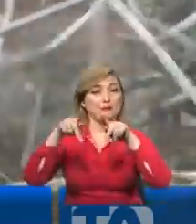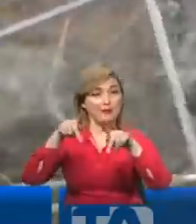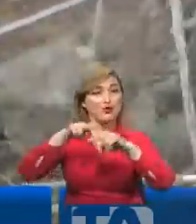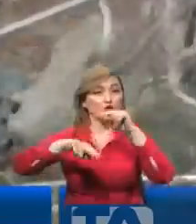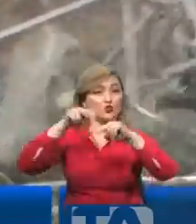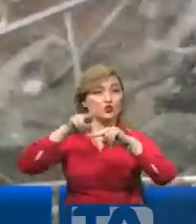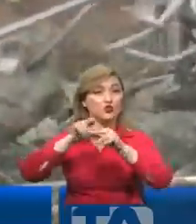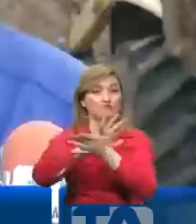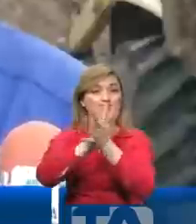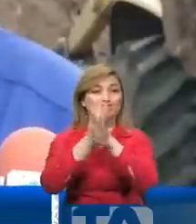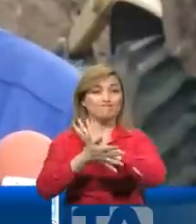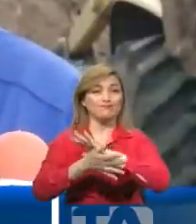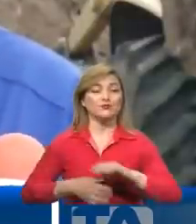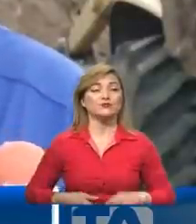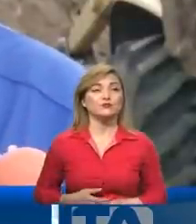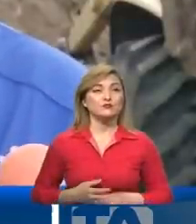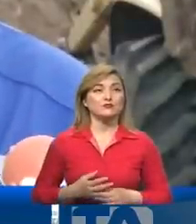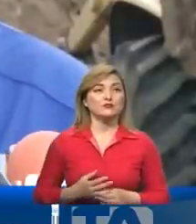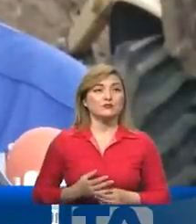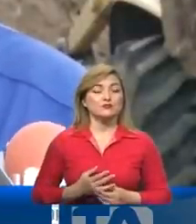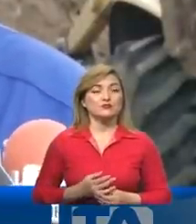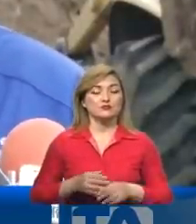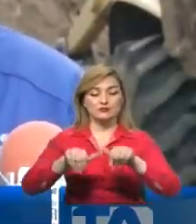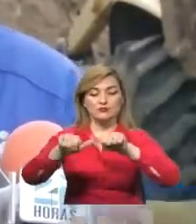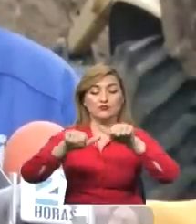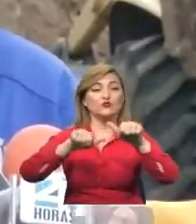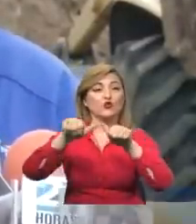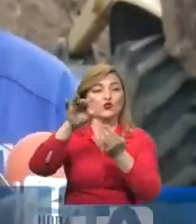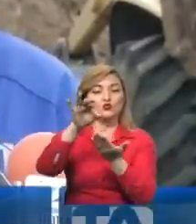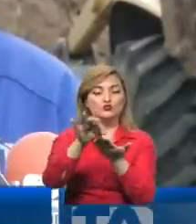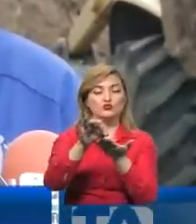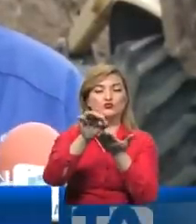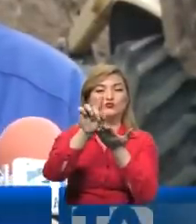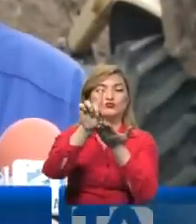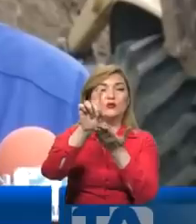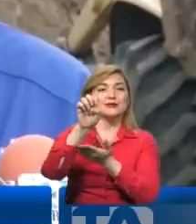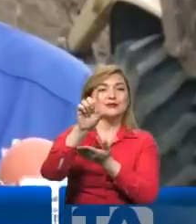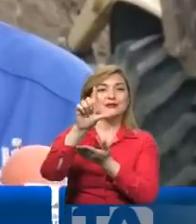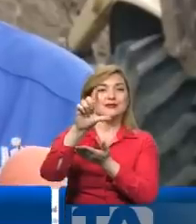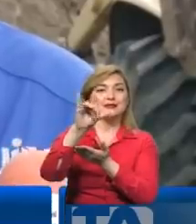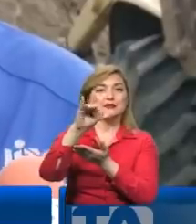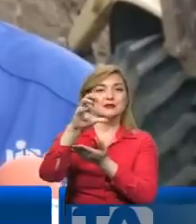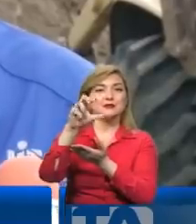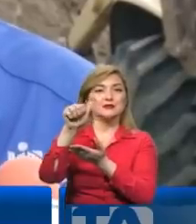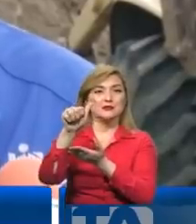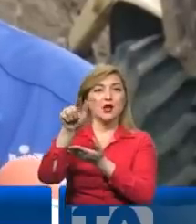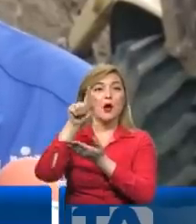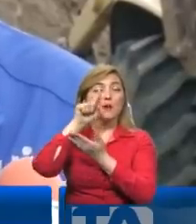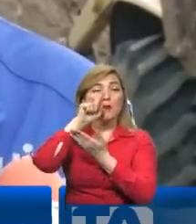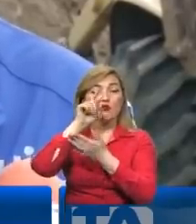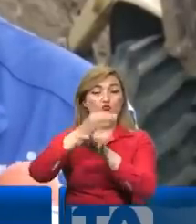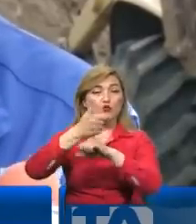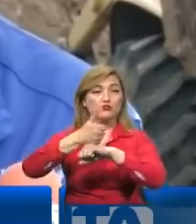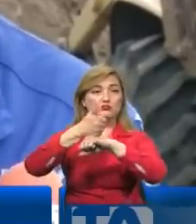permiso de construcción. La administración zonal Adelicia y sus funcionarios de la Jefatura de Seguridad manifiestan y